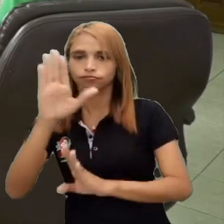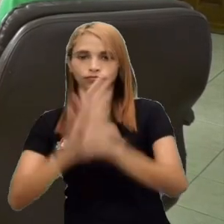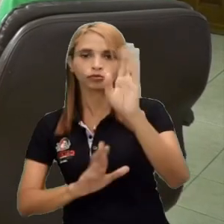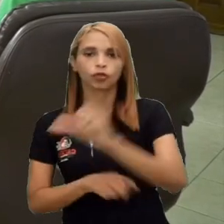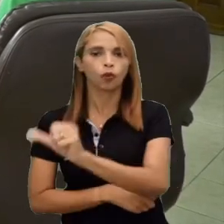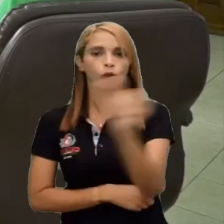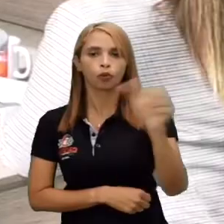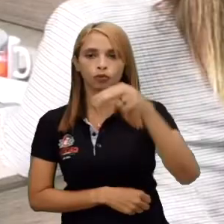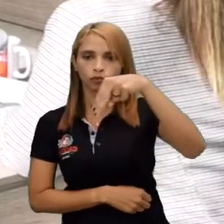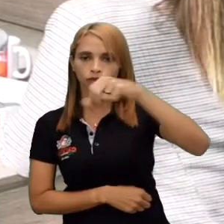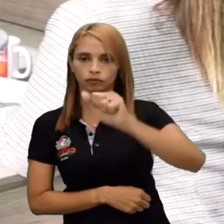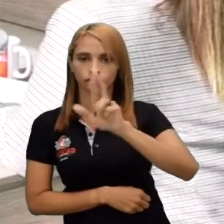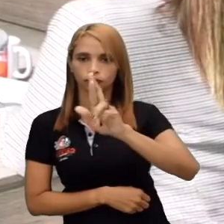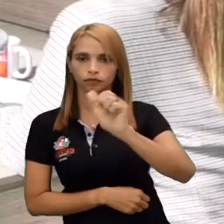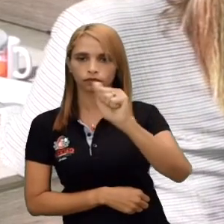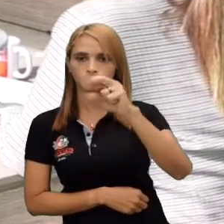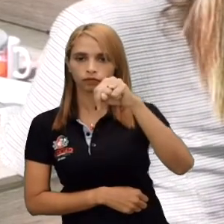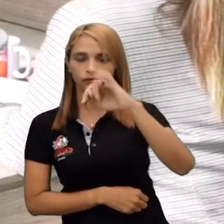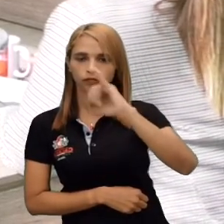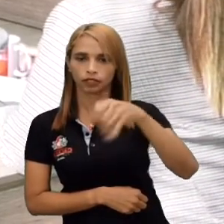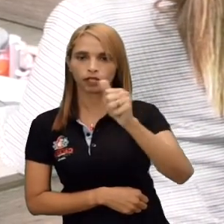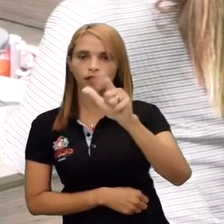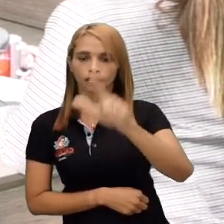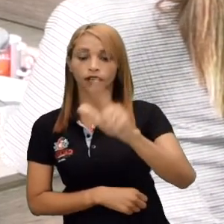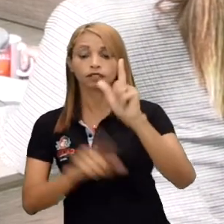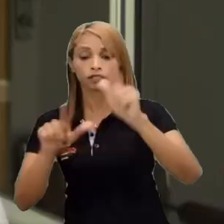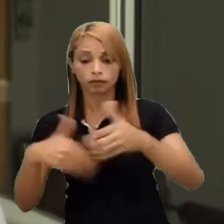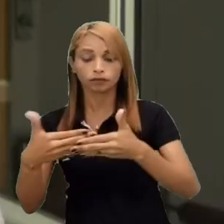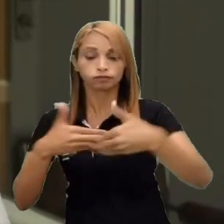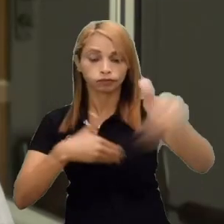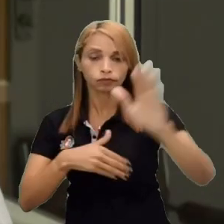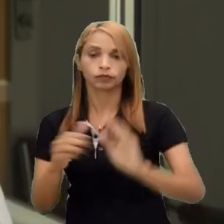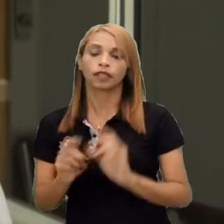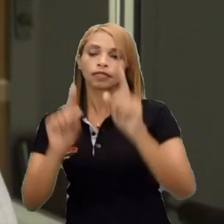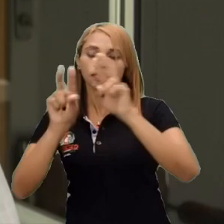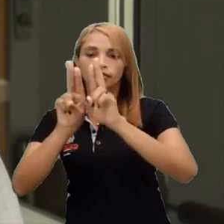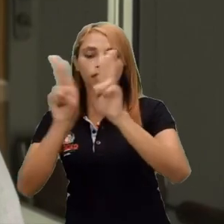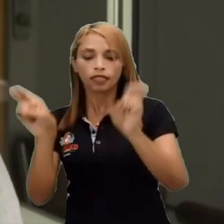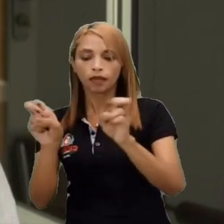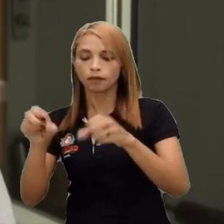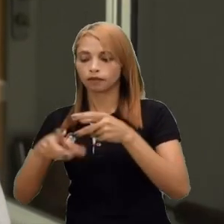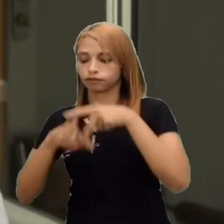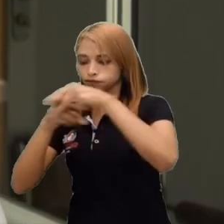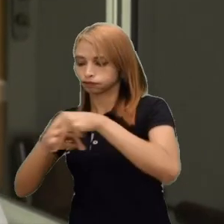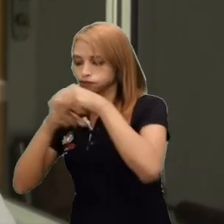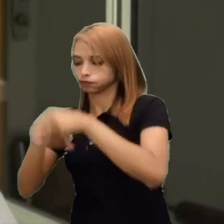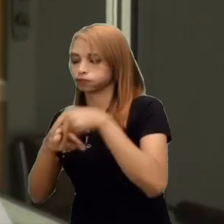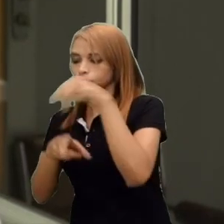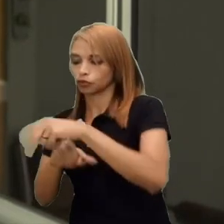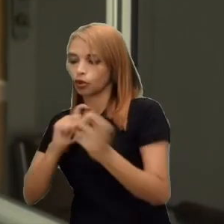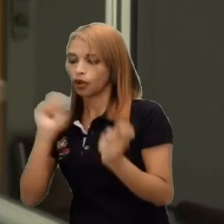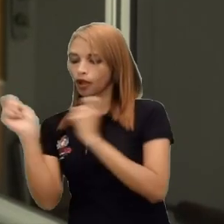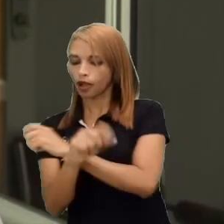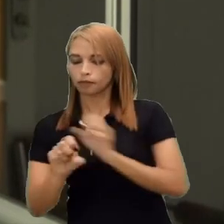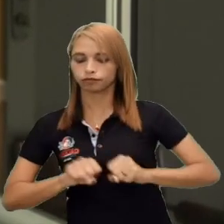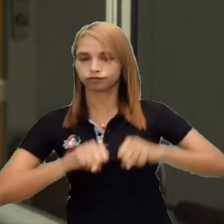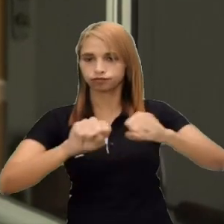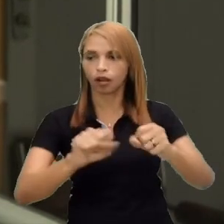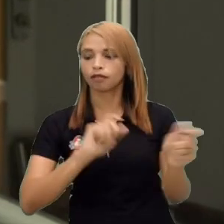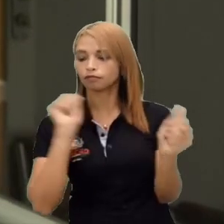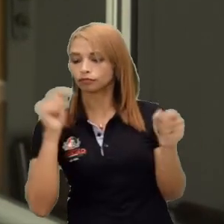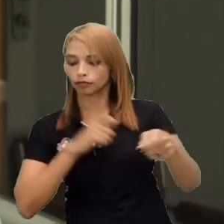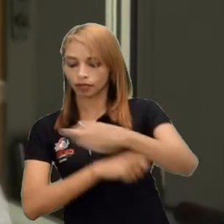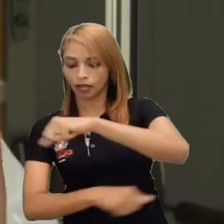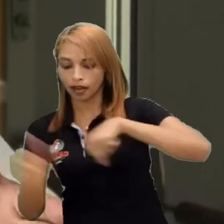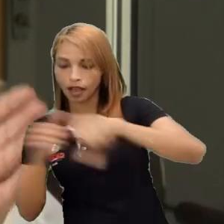tema de Naranjal, Manantial también viene en adelante, el tema de restitución de vehículos de tracción animal, y yo creo que con